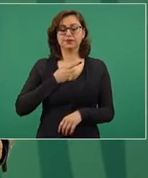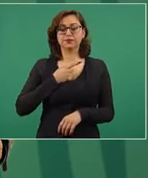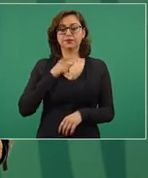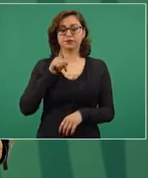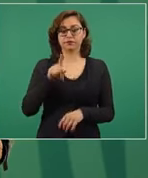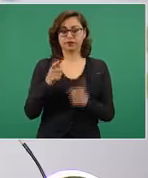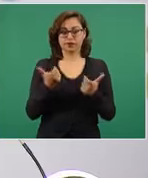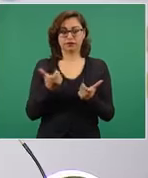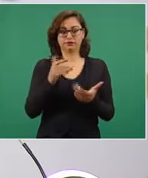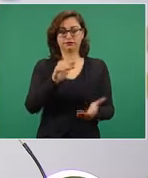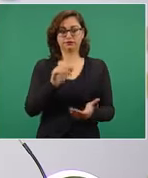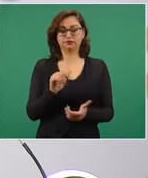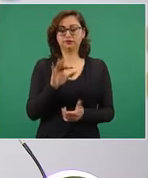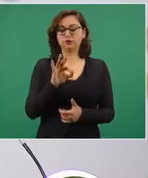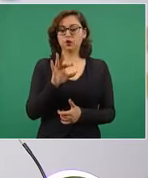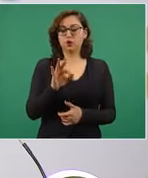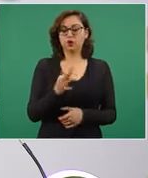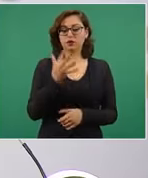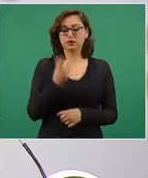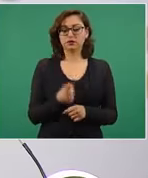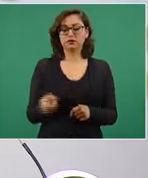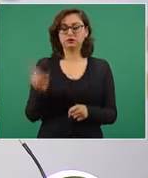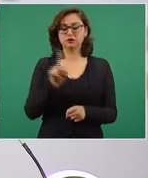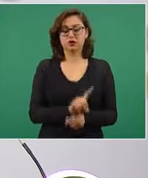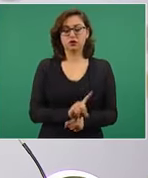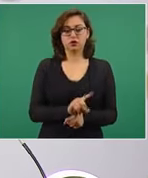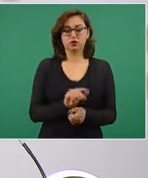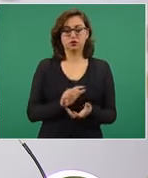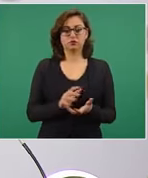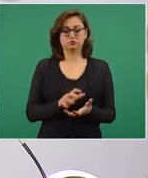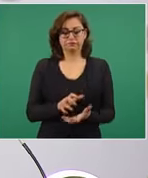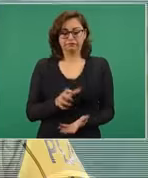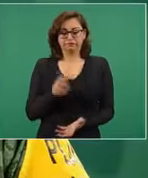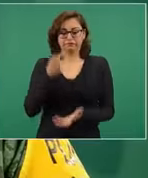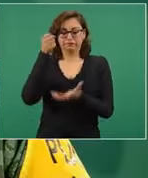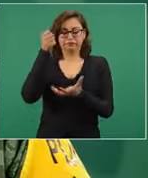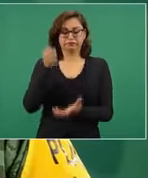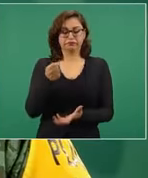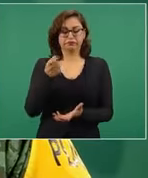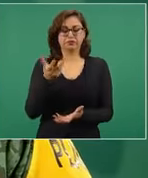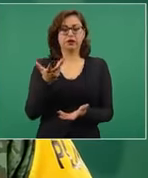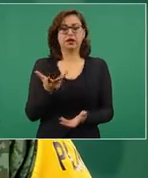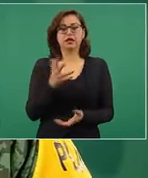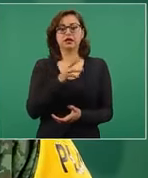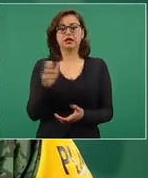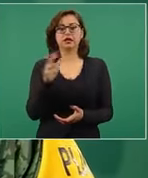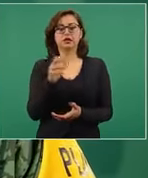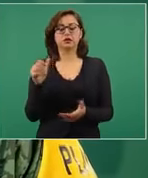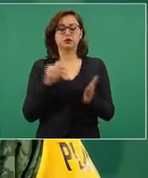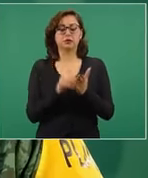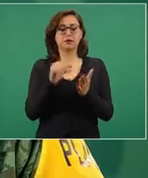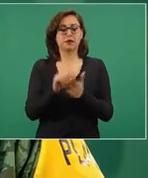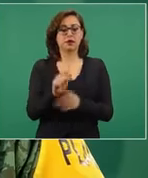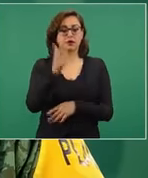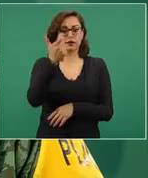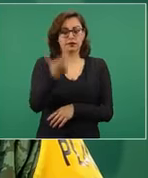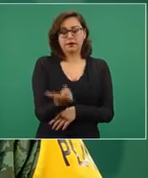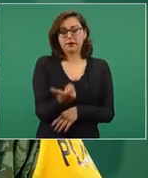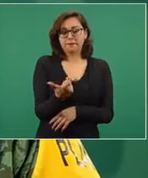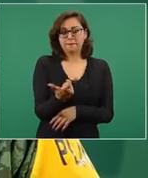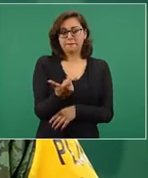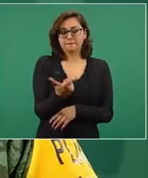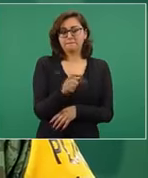en 45 días de operaciones más de 500 millones de pesos,